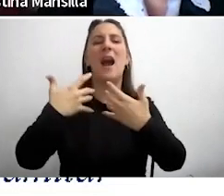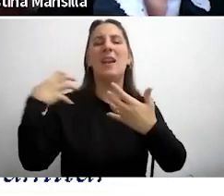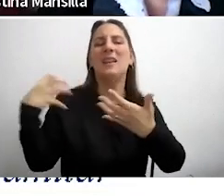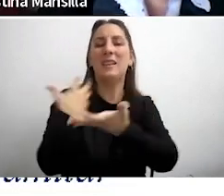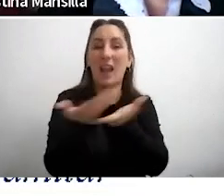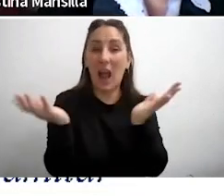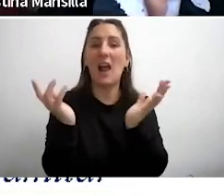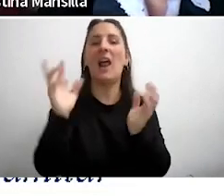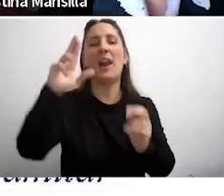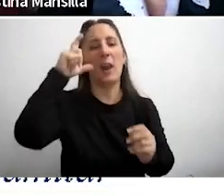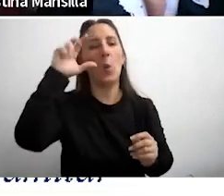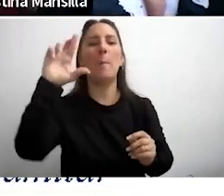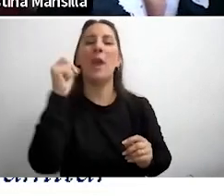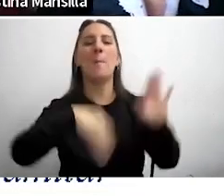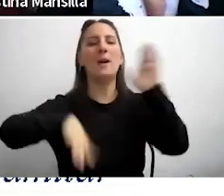conocido con la sigla SIR.